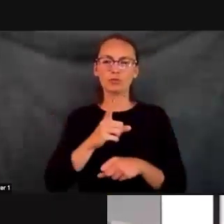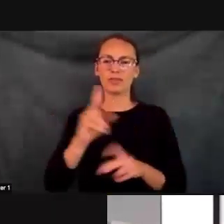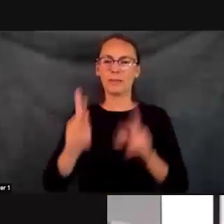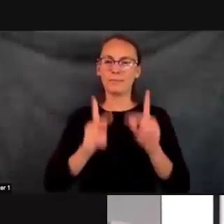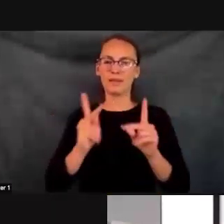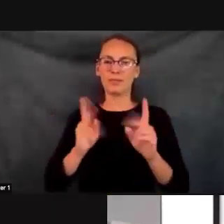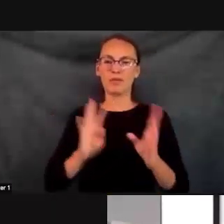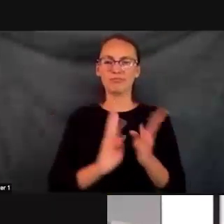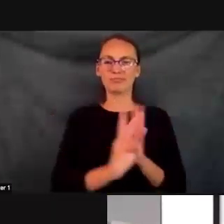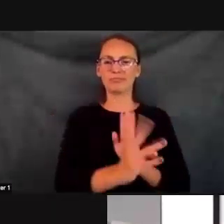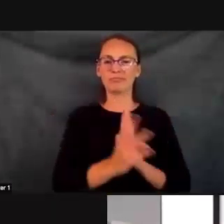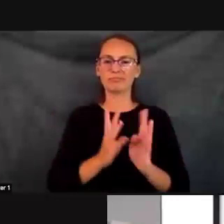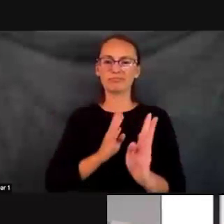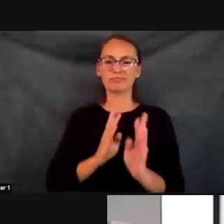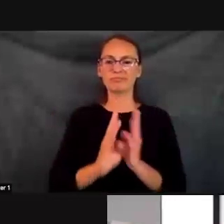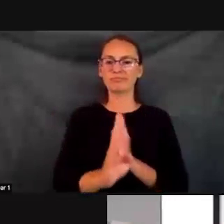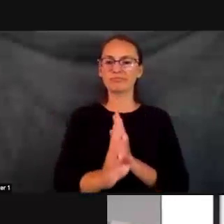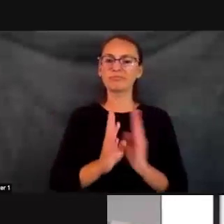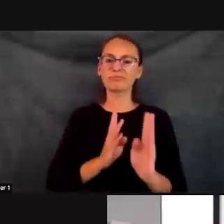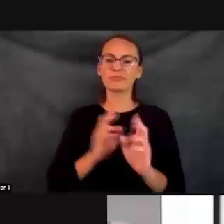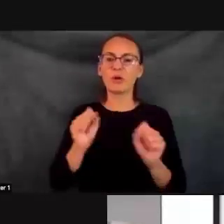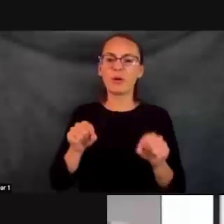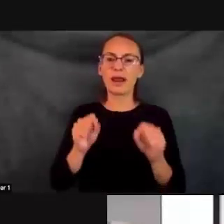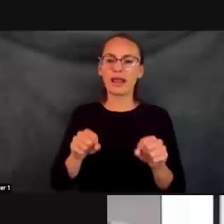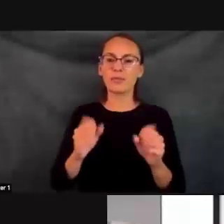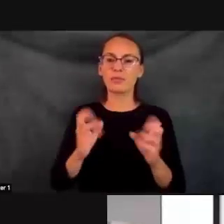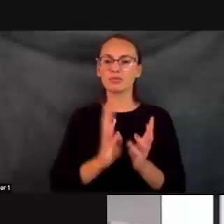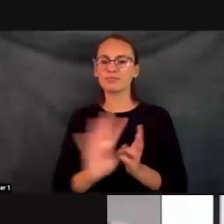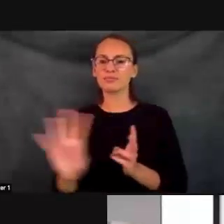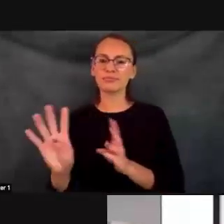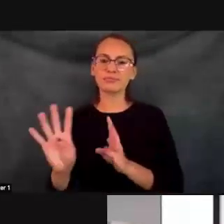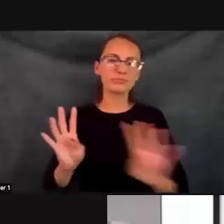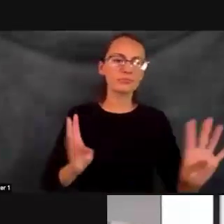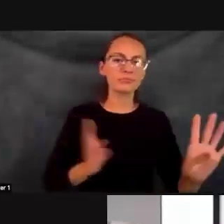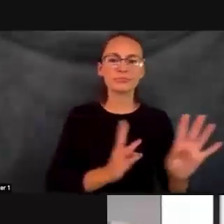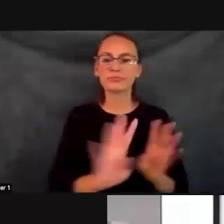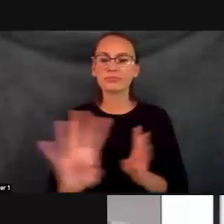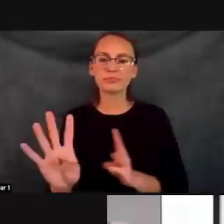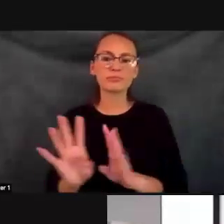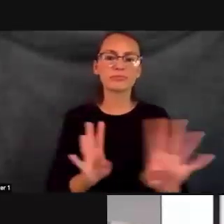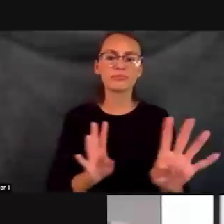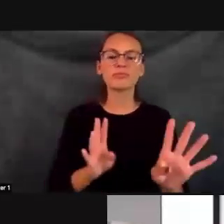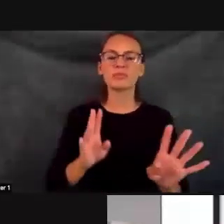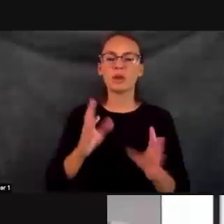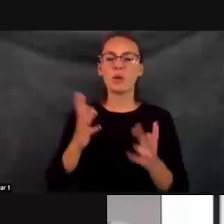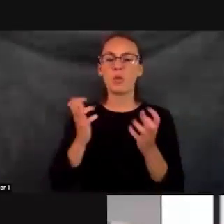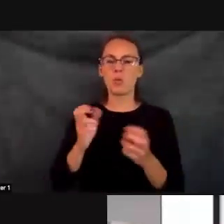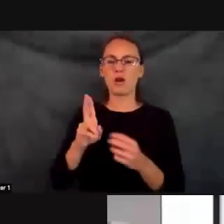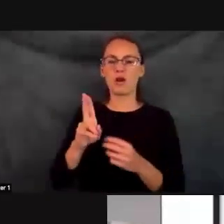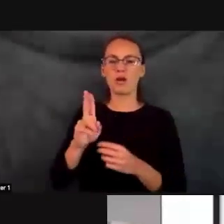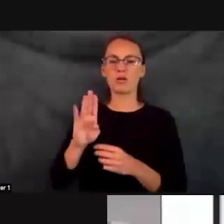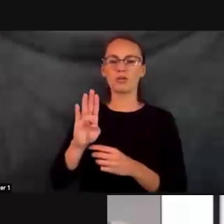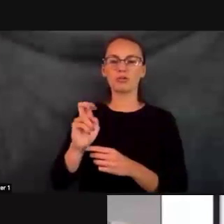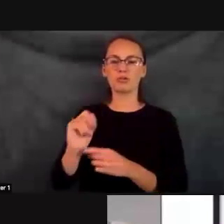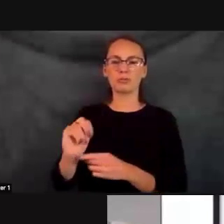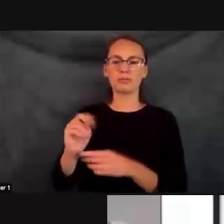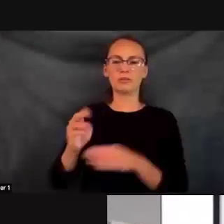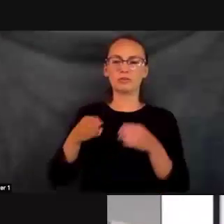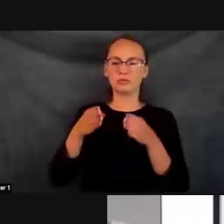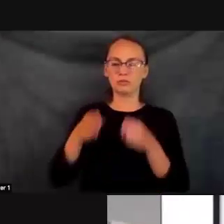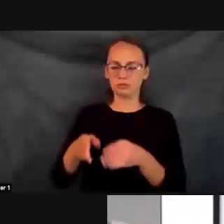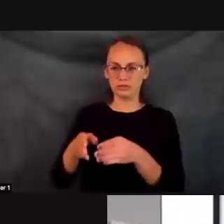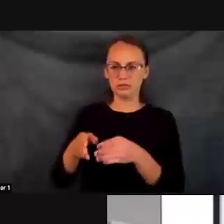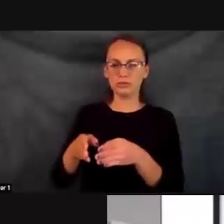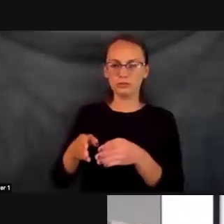entre el distrito comercial y la universidad. Y luego el diseño y las